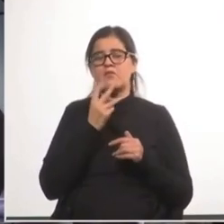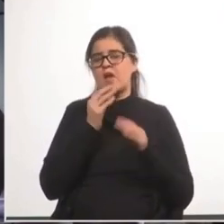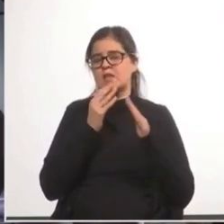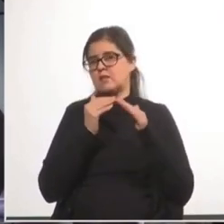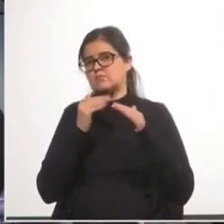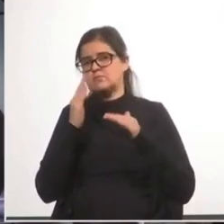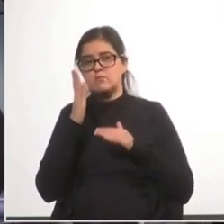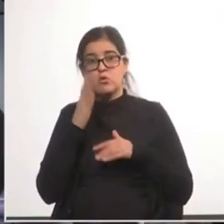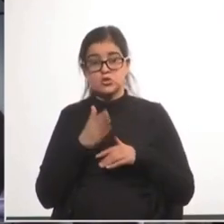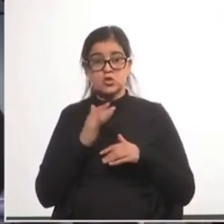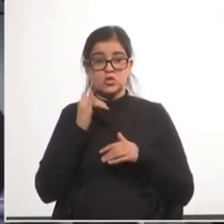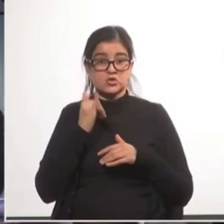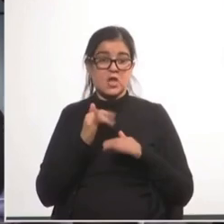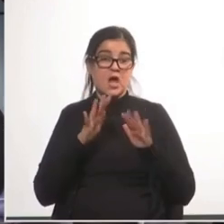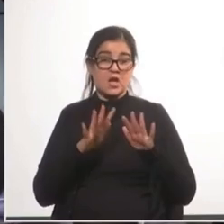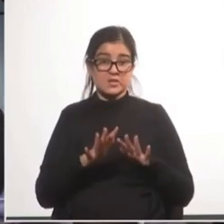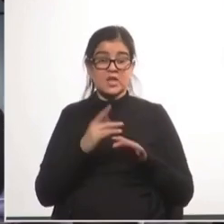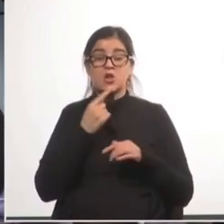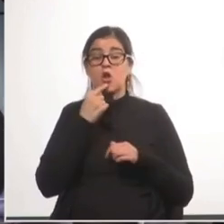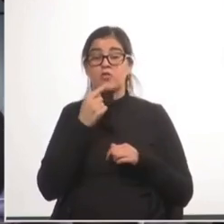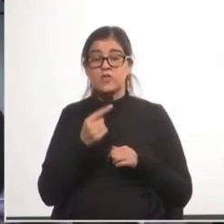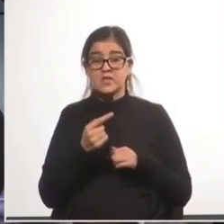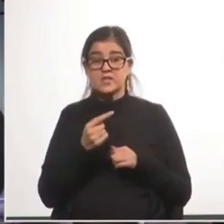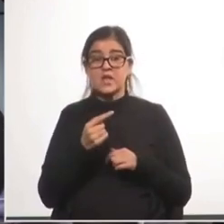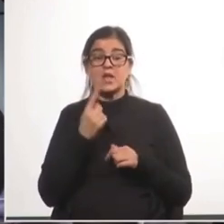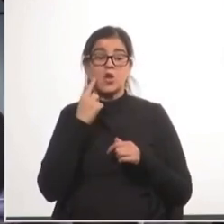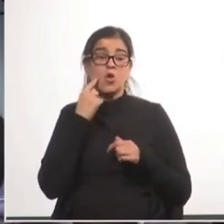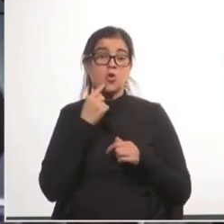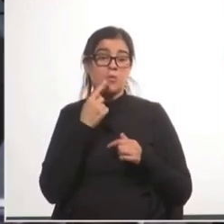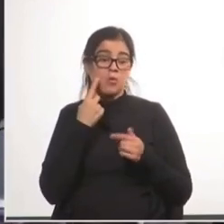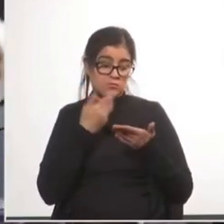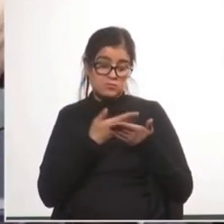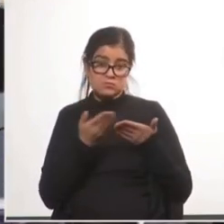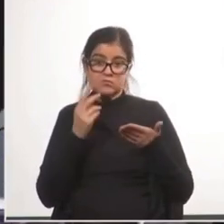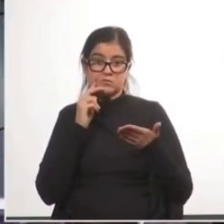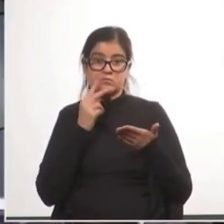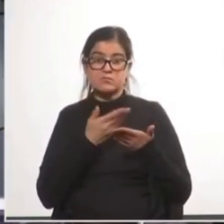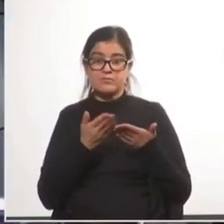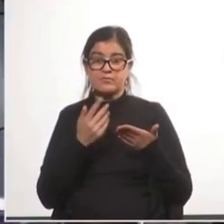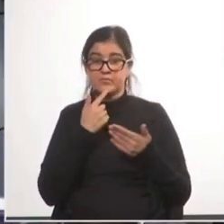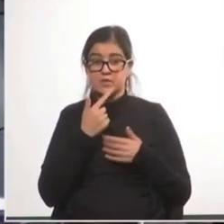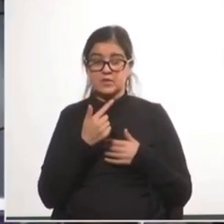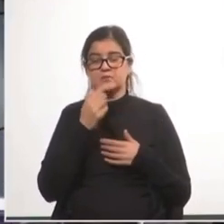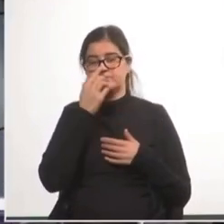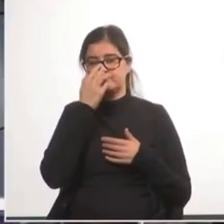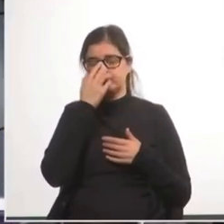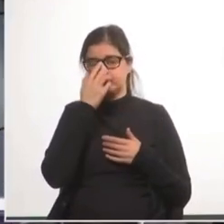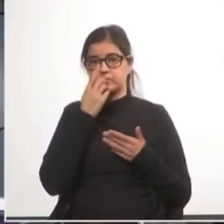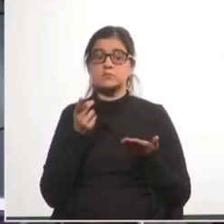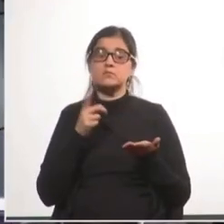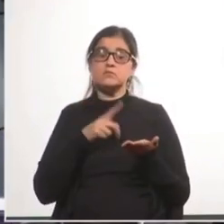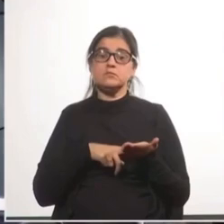pico %. Sí, es así, lo dicen las cifras. Y además, este